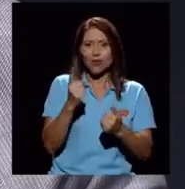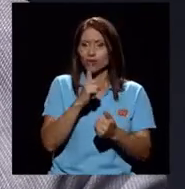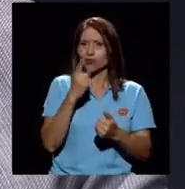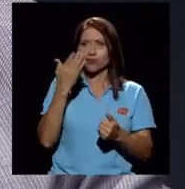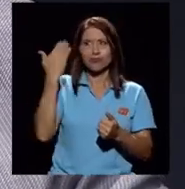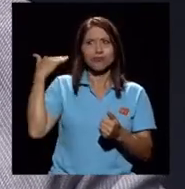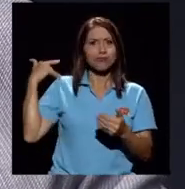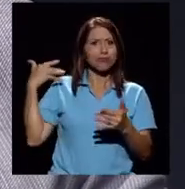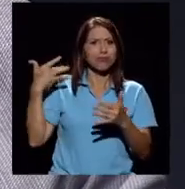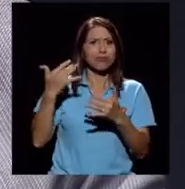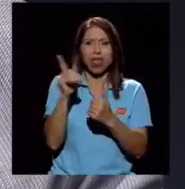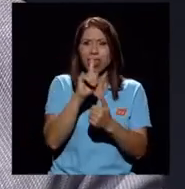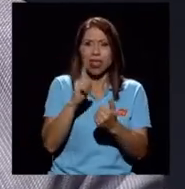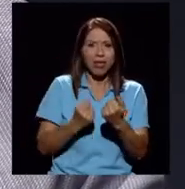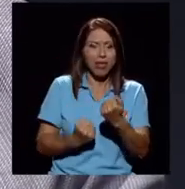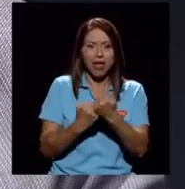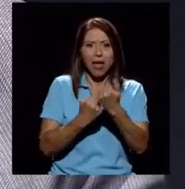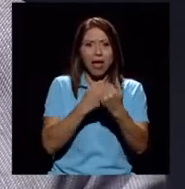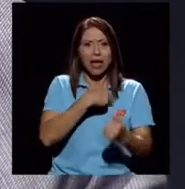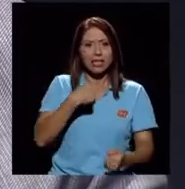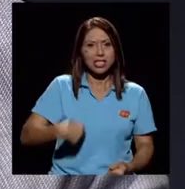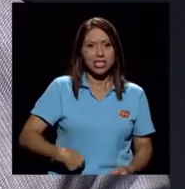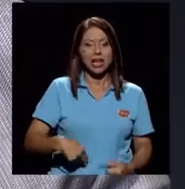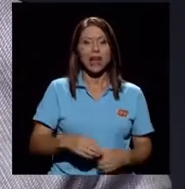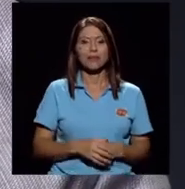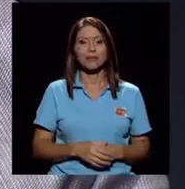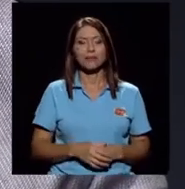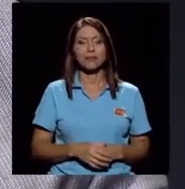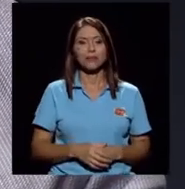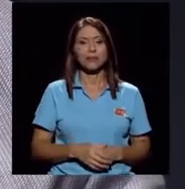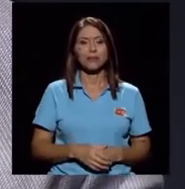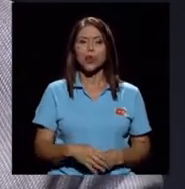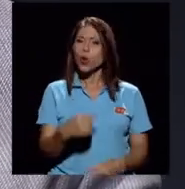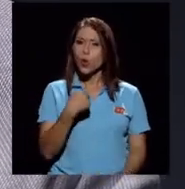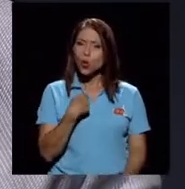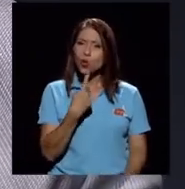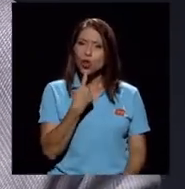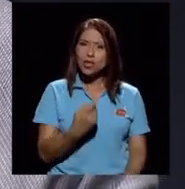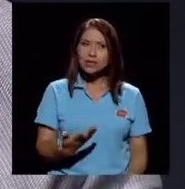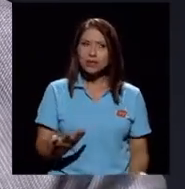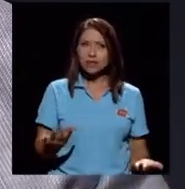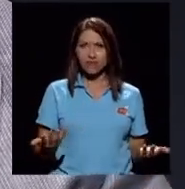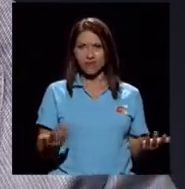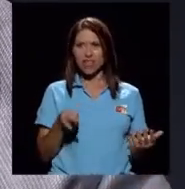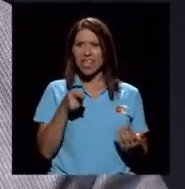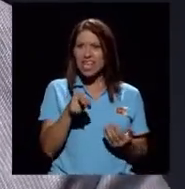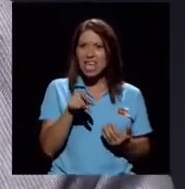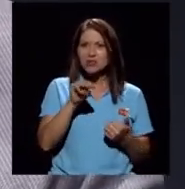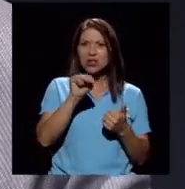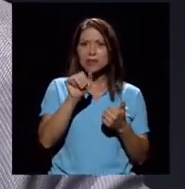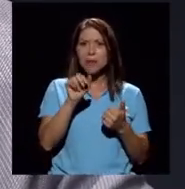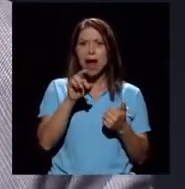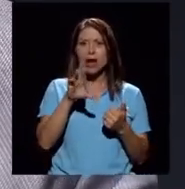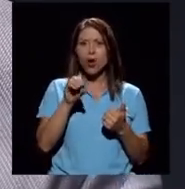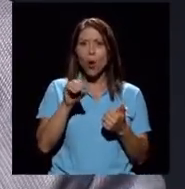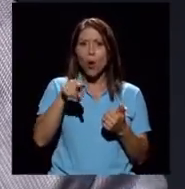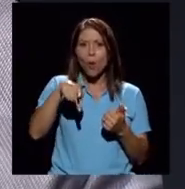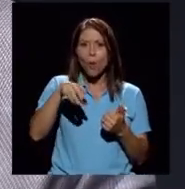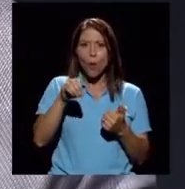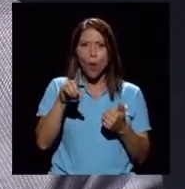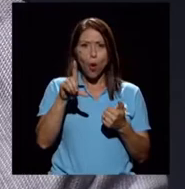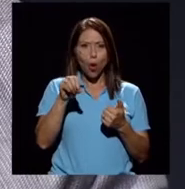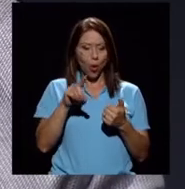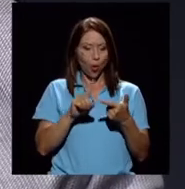china e uno dice bueno y esto es marco polo y eso es china y el